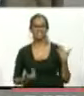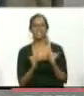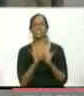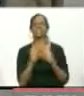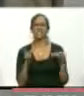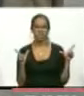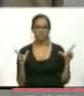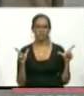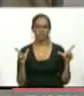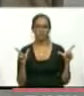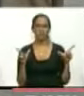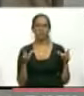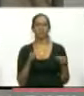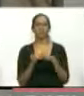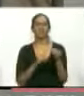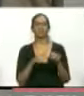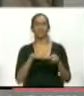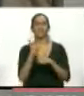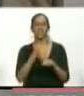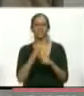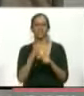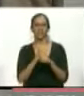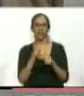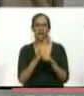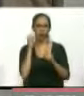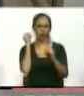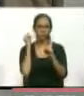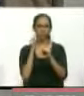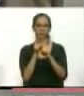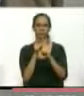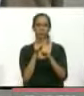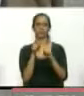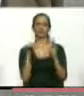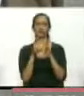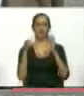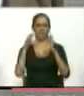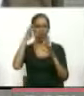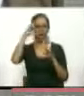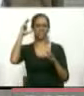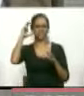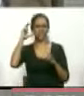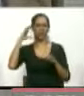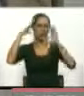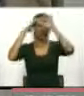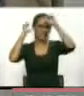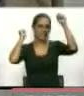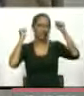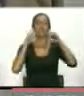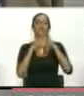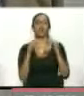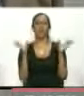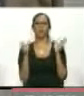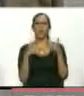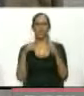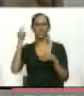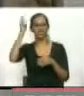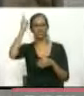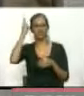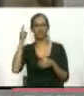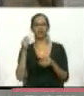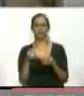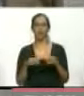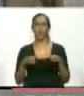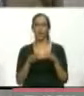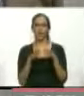se establece un plan de trabajo concreto donde los cancilleres los embajadores y todo el bloque de lima va como